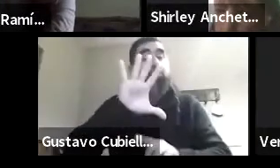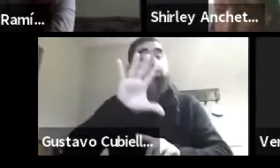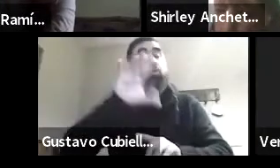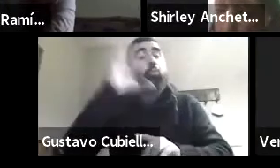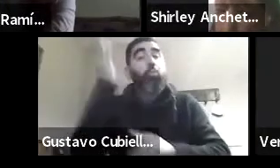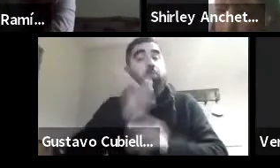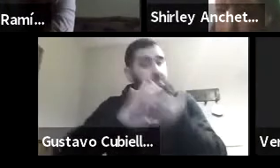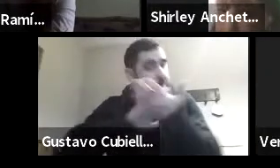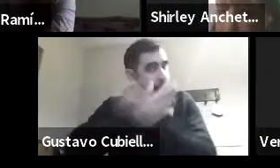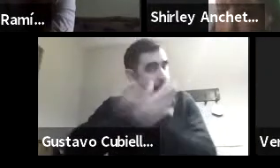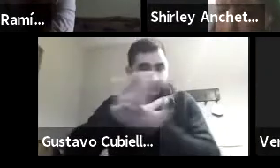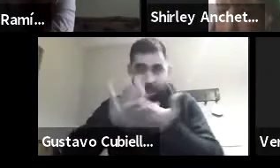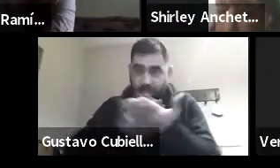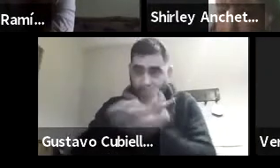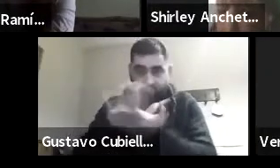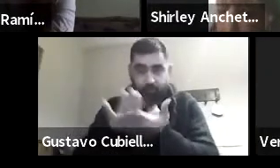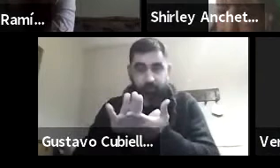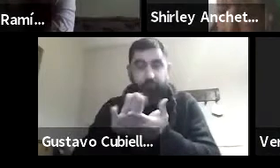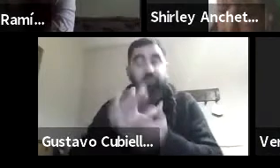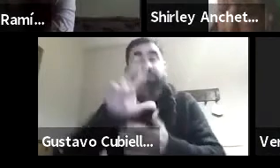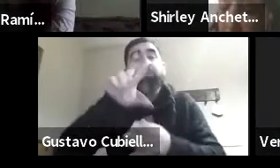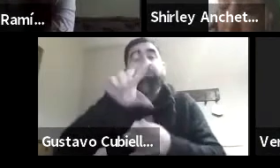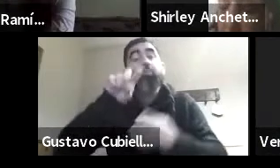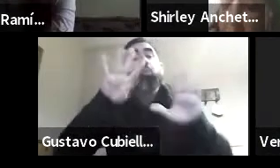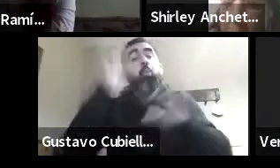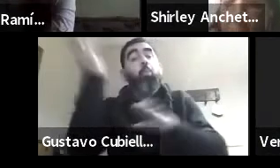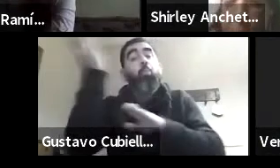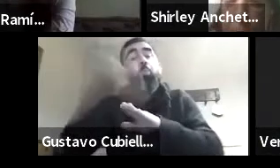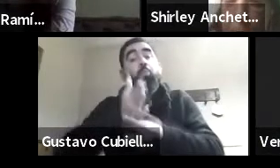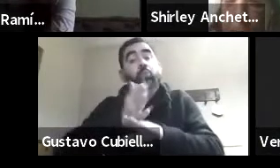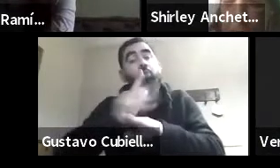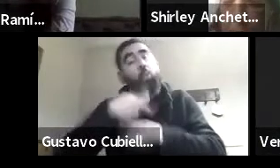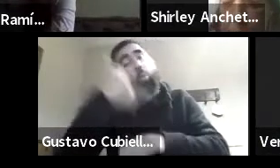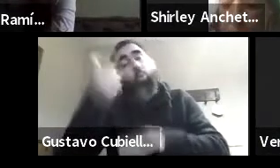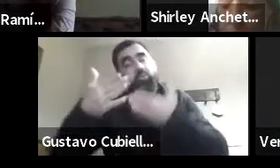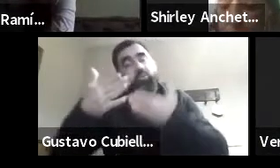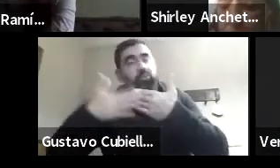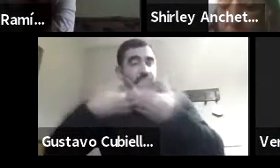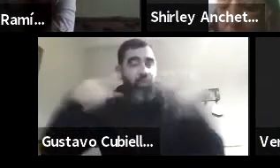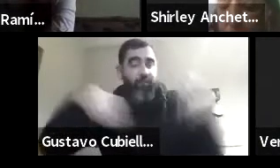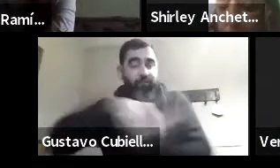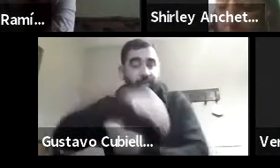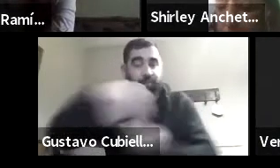nadie, y en un 3,9% otro allegado también.